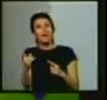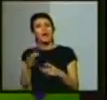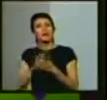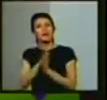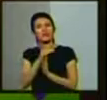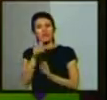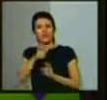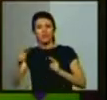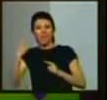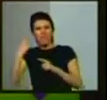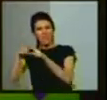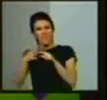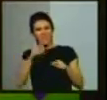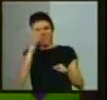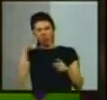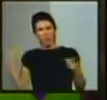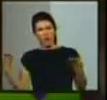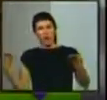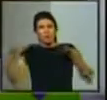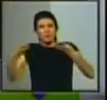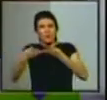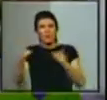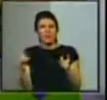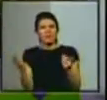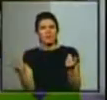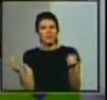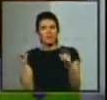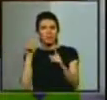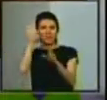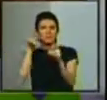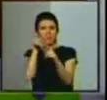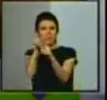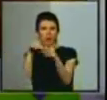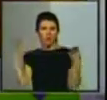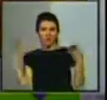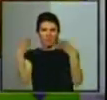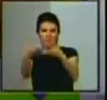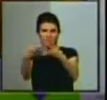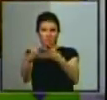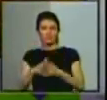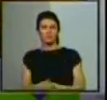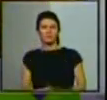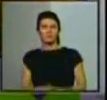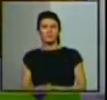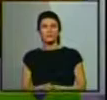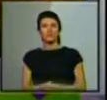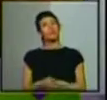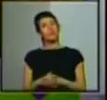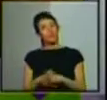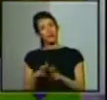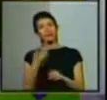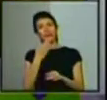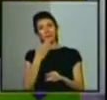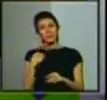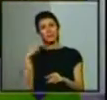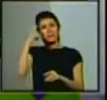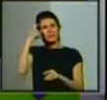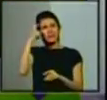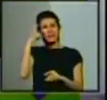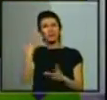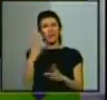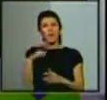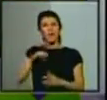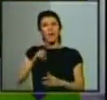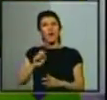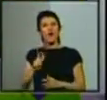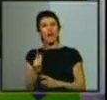rico. Hablemos también de la... Sí, hablemos también de la estatura moral, ¿no?, que se ha destacado